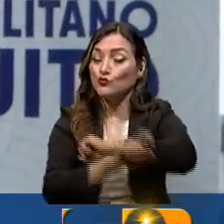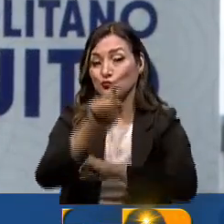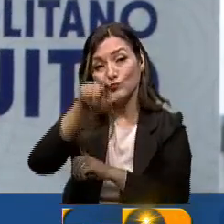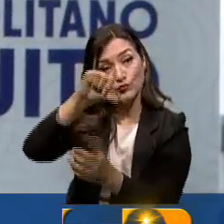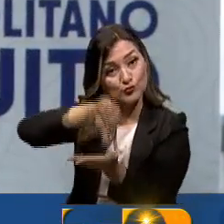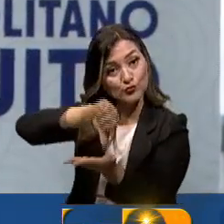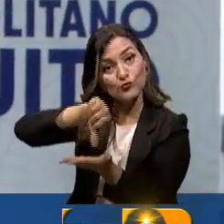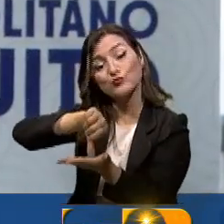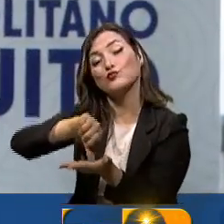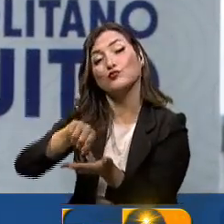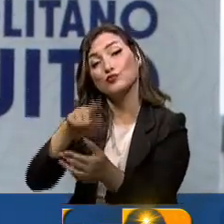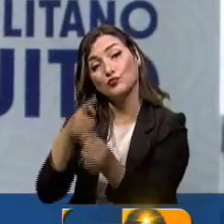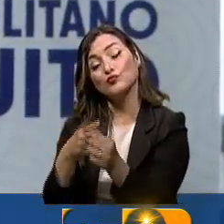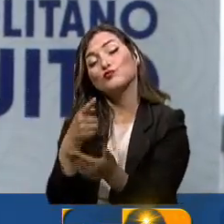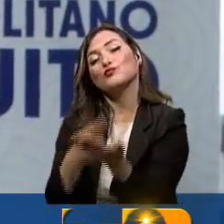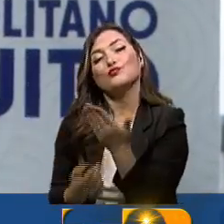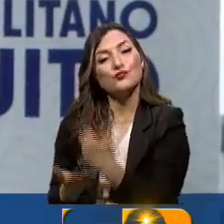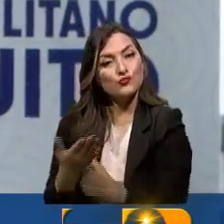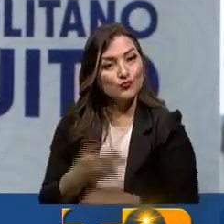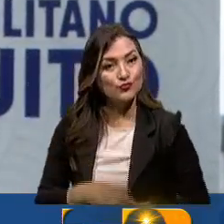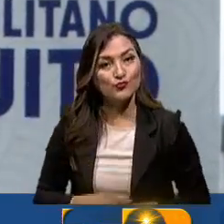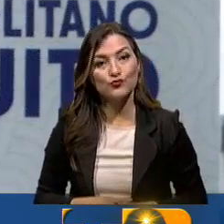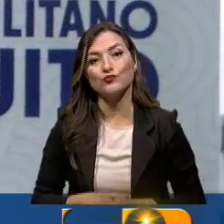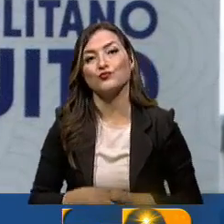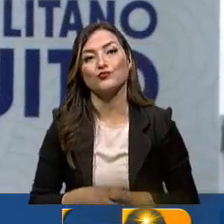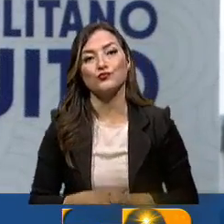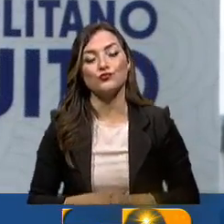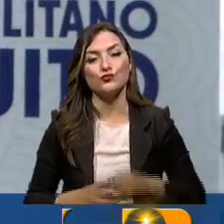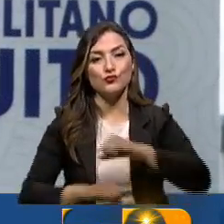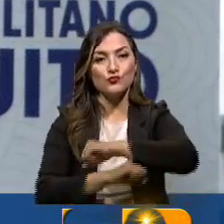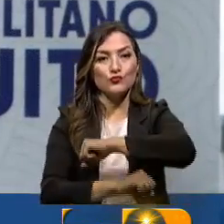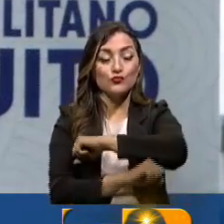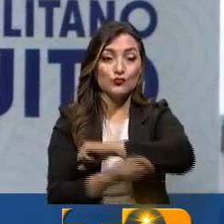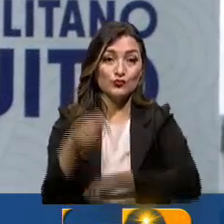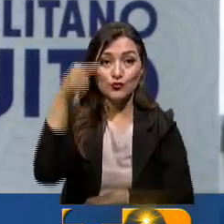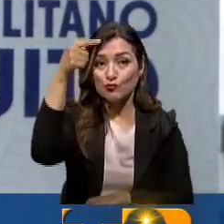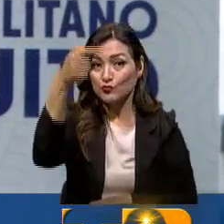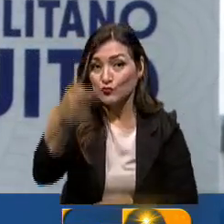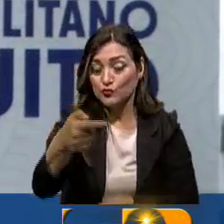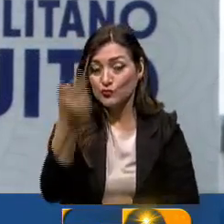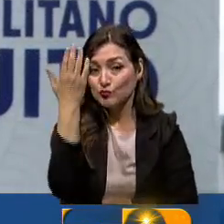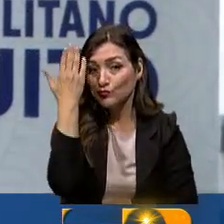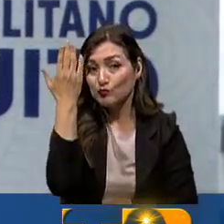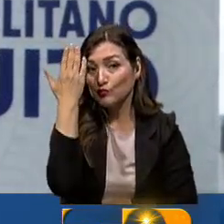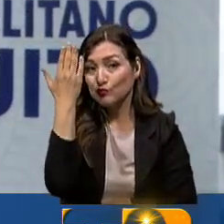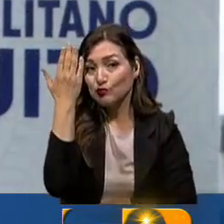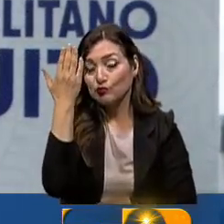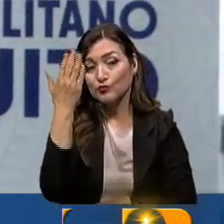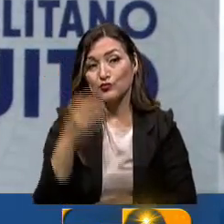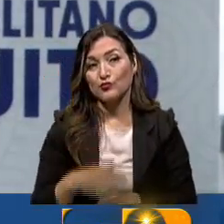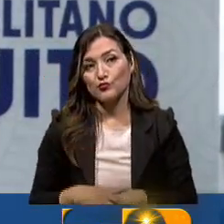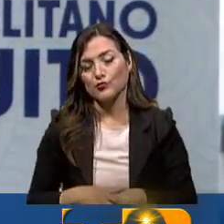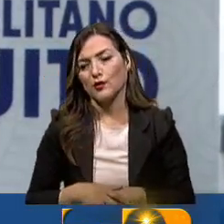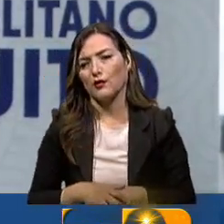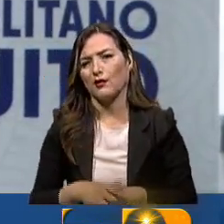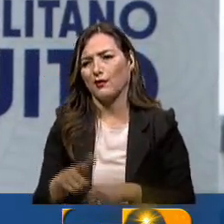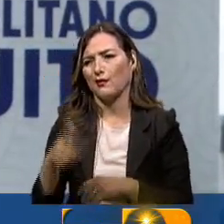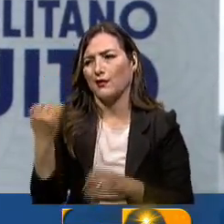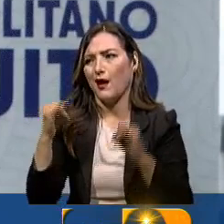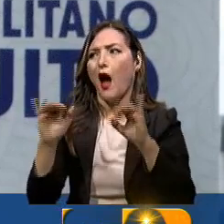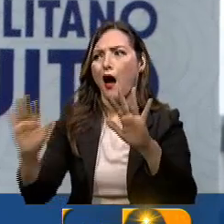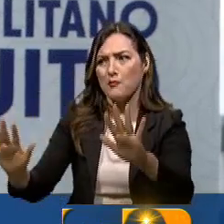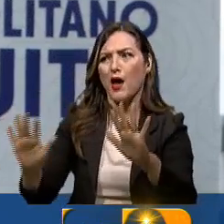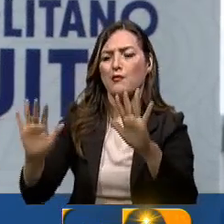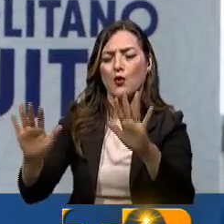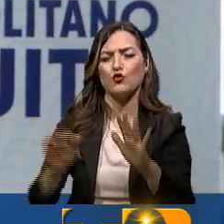ciudad para que esta administración deje sentadas las bases para que la próxima que venga no se reinvente a la ciudad, sino que